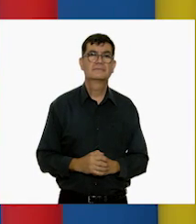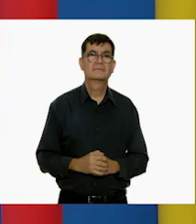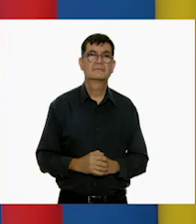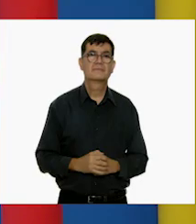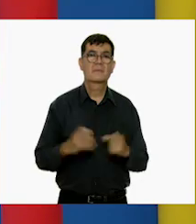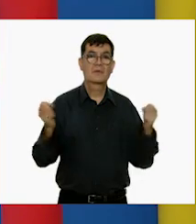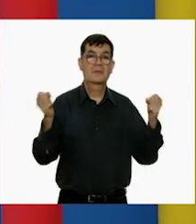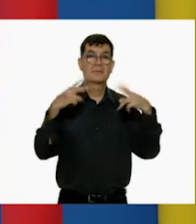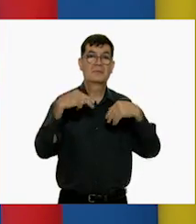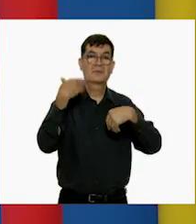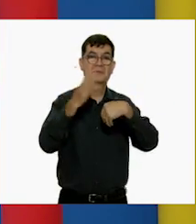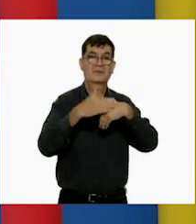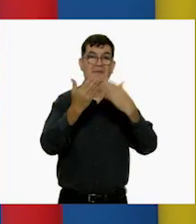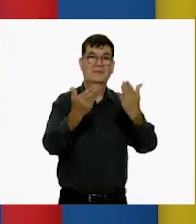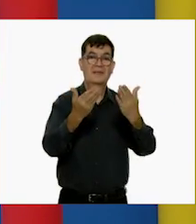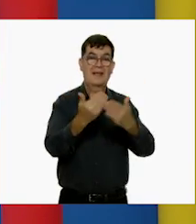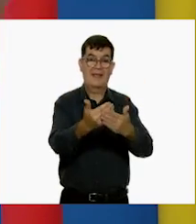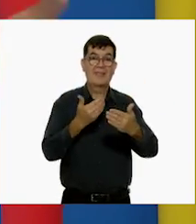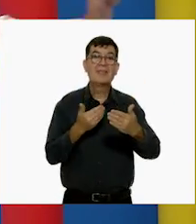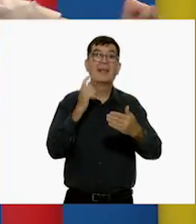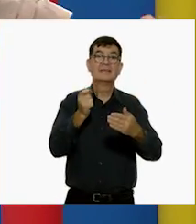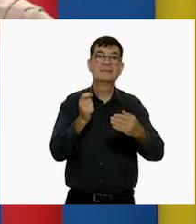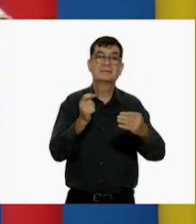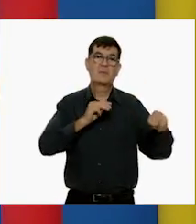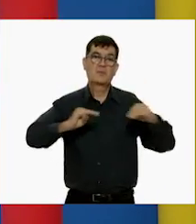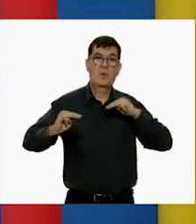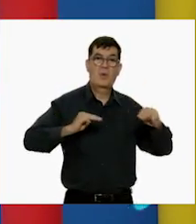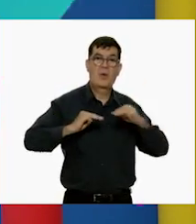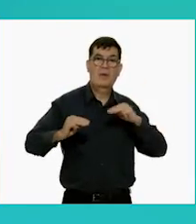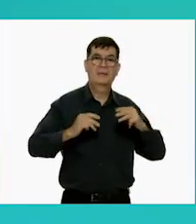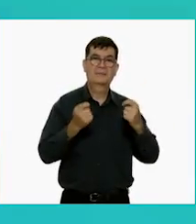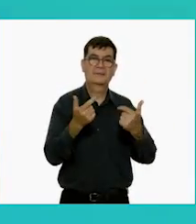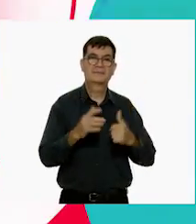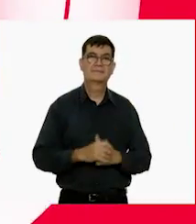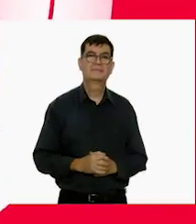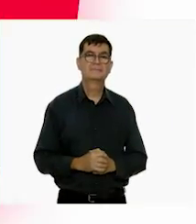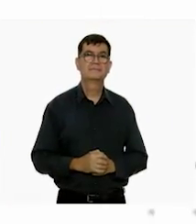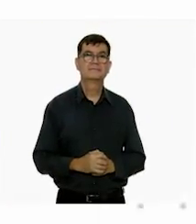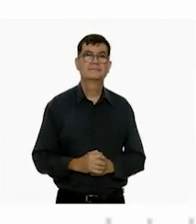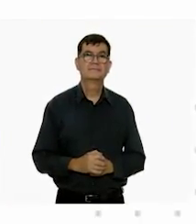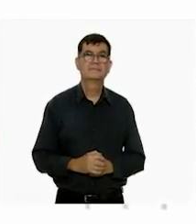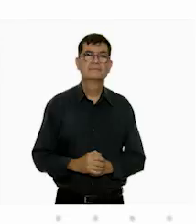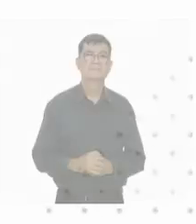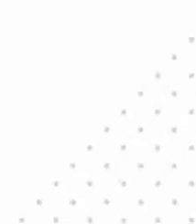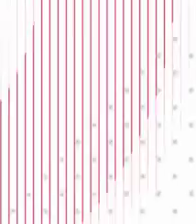Nos vemos en la próxima, pero antes vamos a movernos un poco.